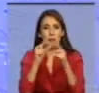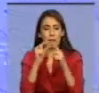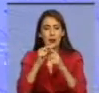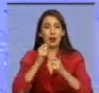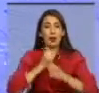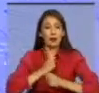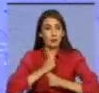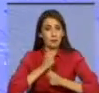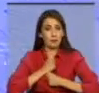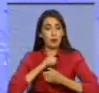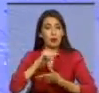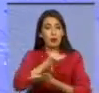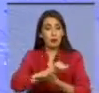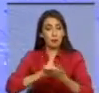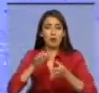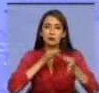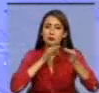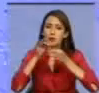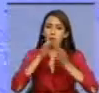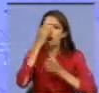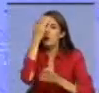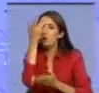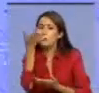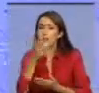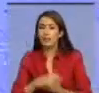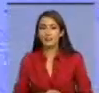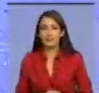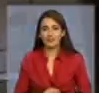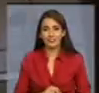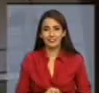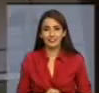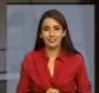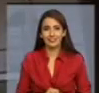capital azuaya que ahora explicamos con un poco de humor.